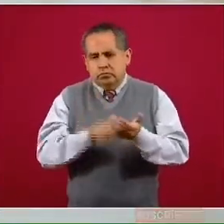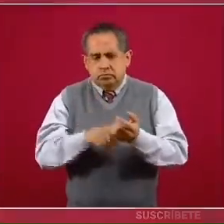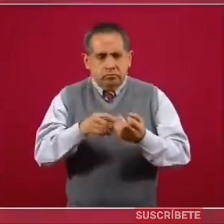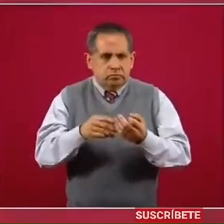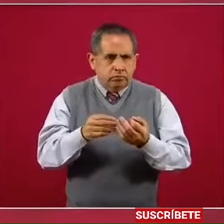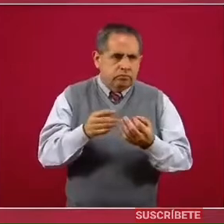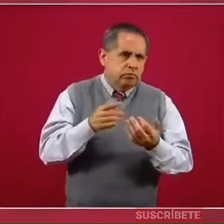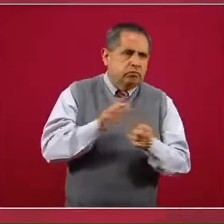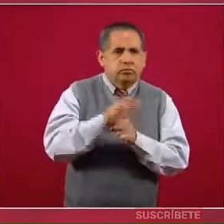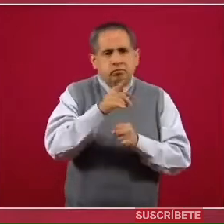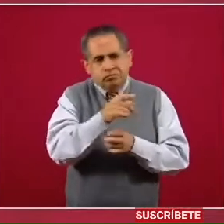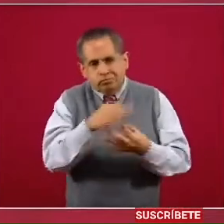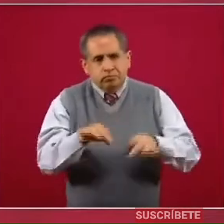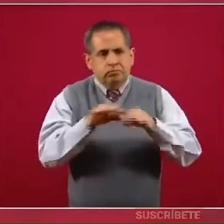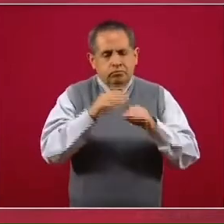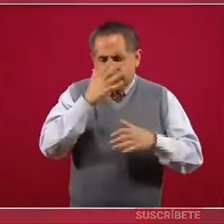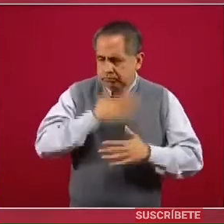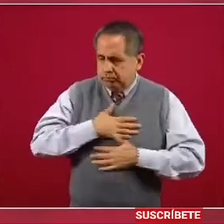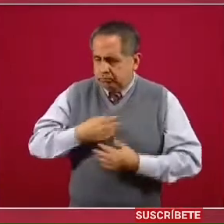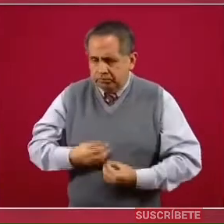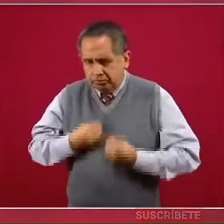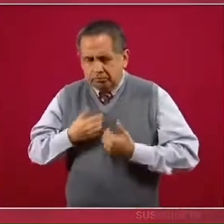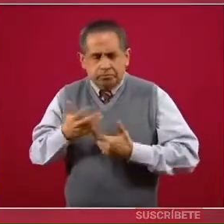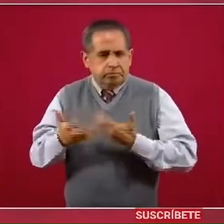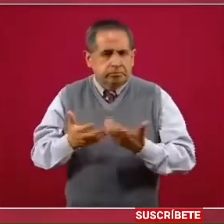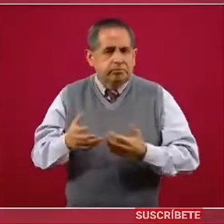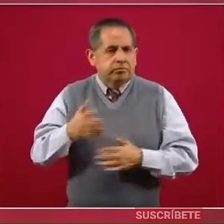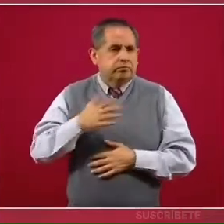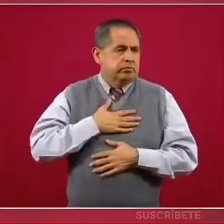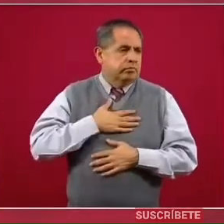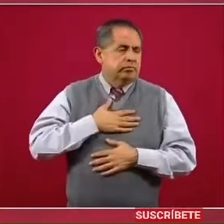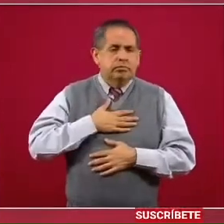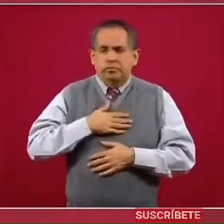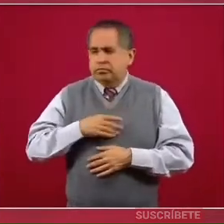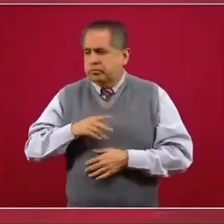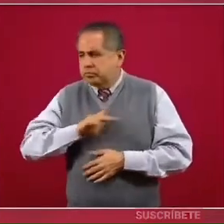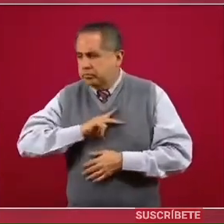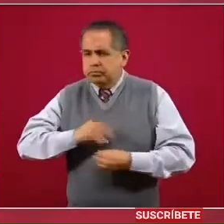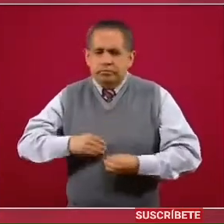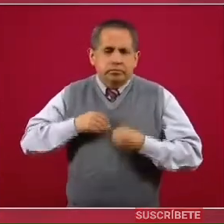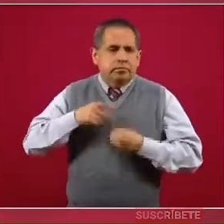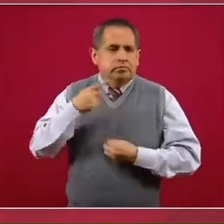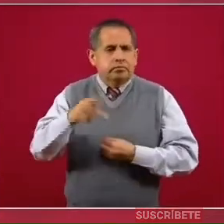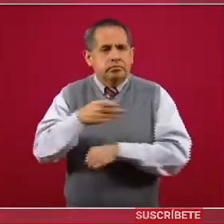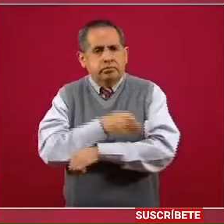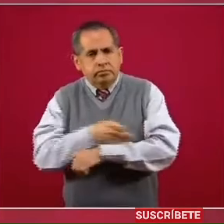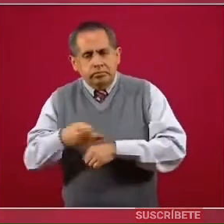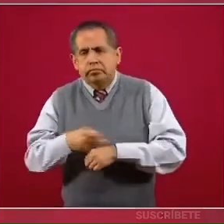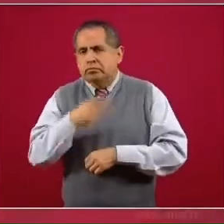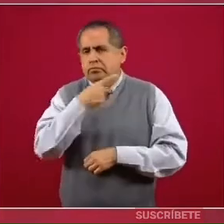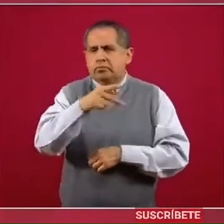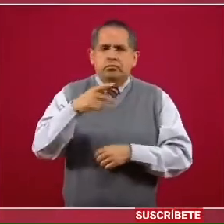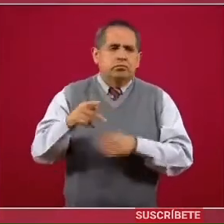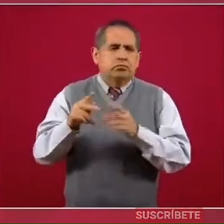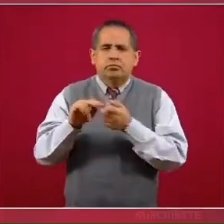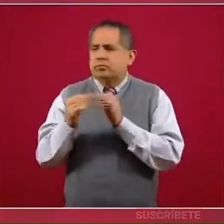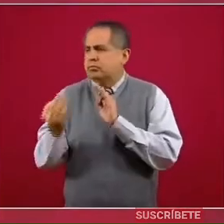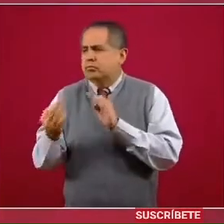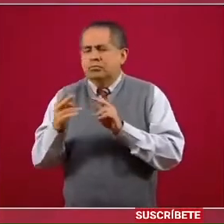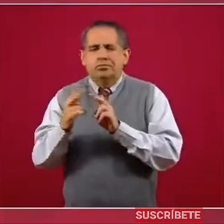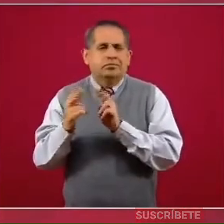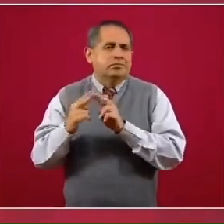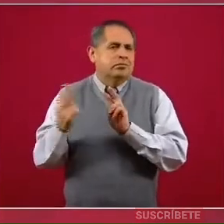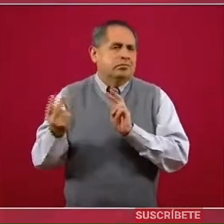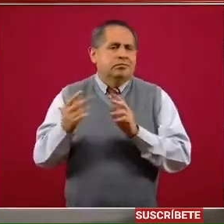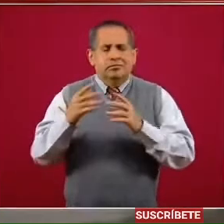que es relevante para su vida diaria, la vida de su persona, la vida de su familia, la vida de sus vecinas y